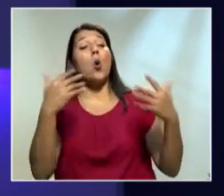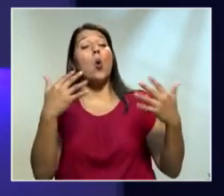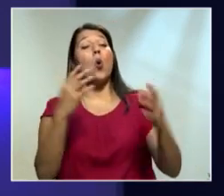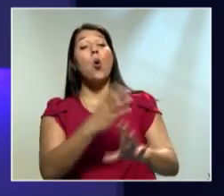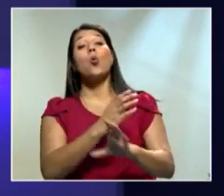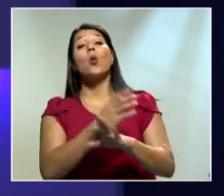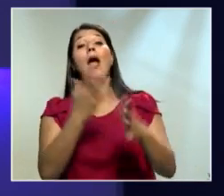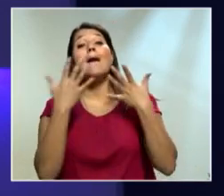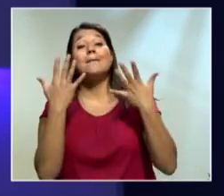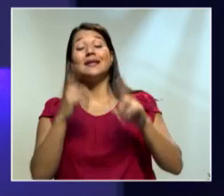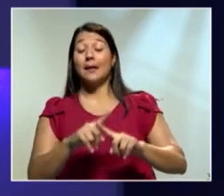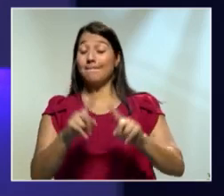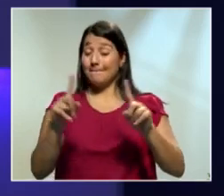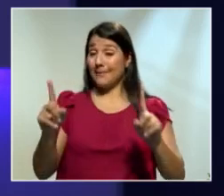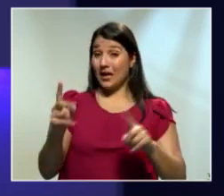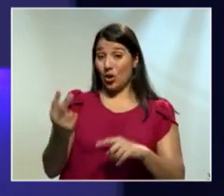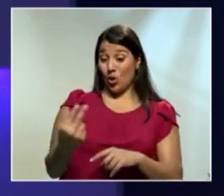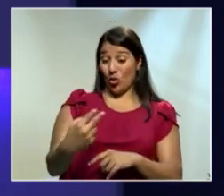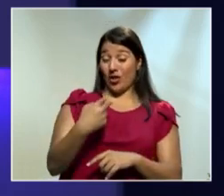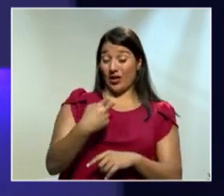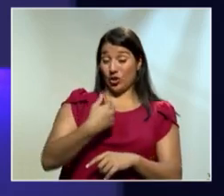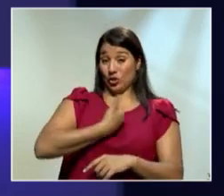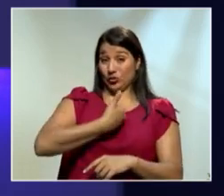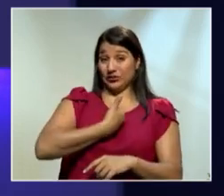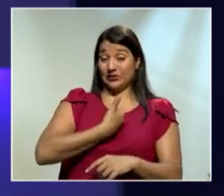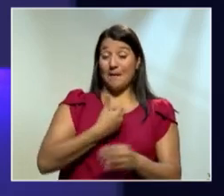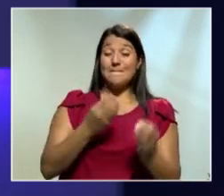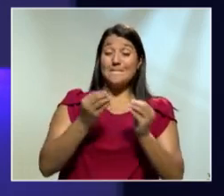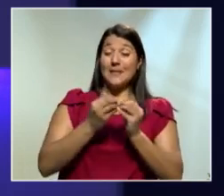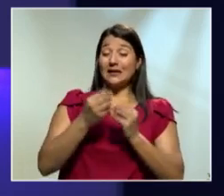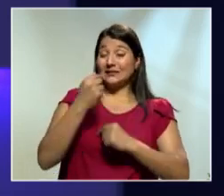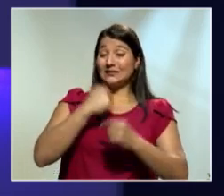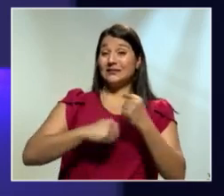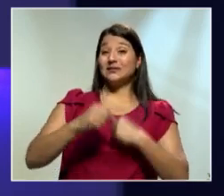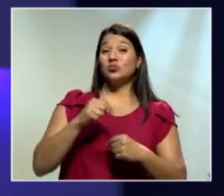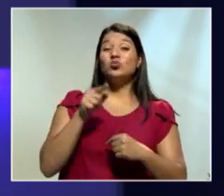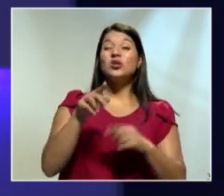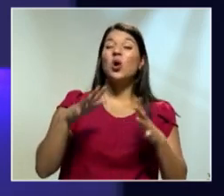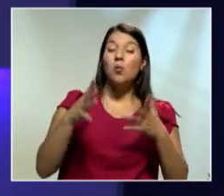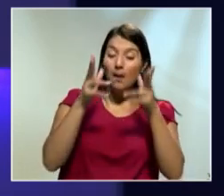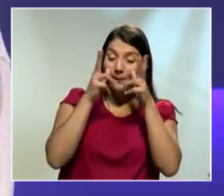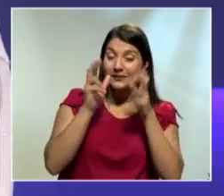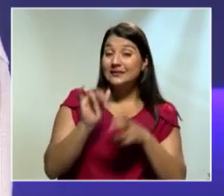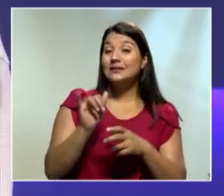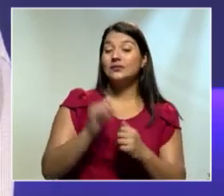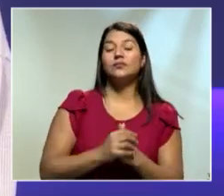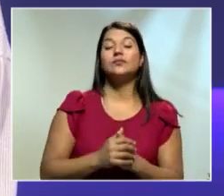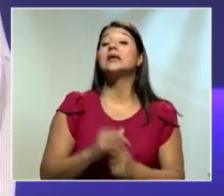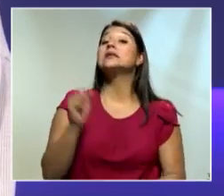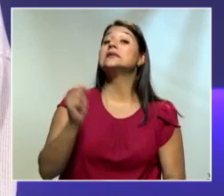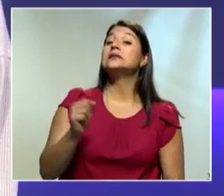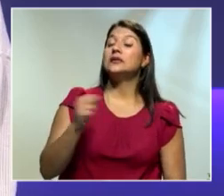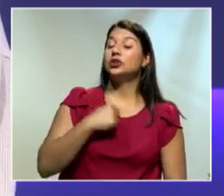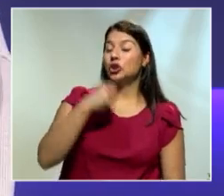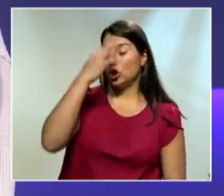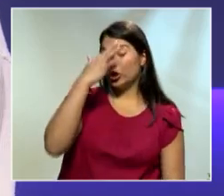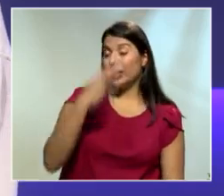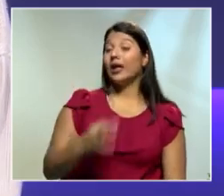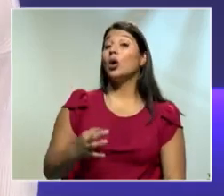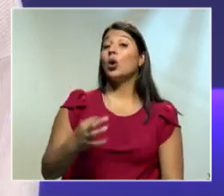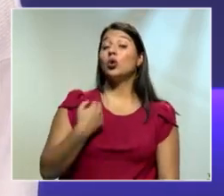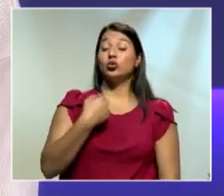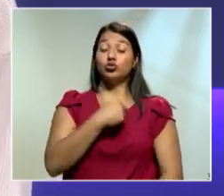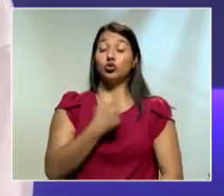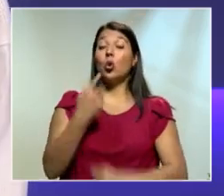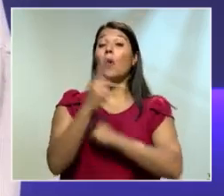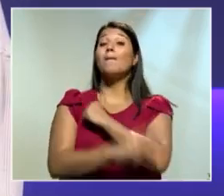la mirada a lo interno es mucho más crítica. ¿Cómo percibís esto? Sí, creo que somos un